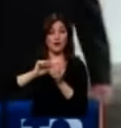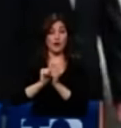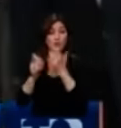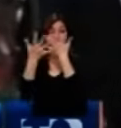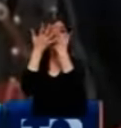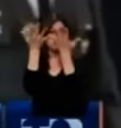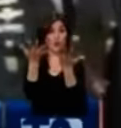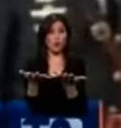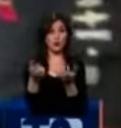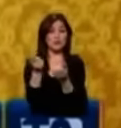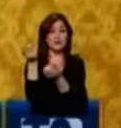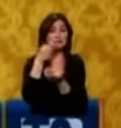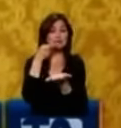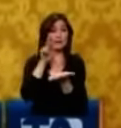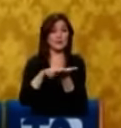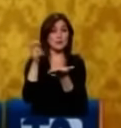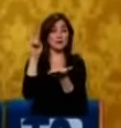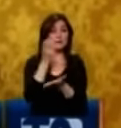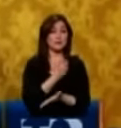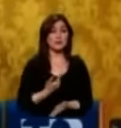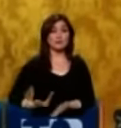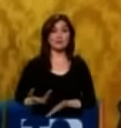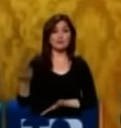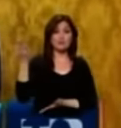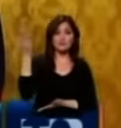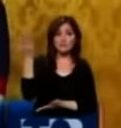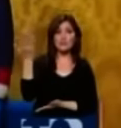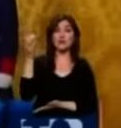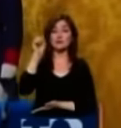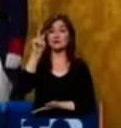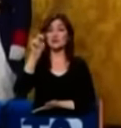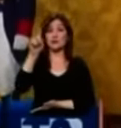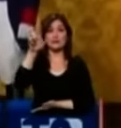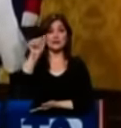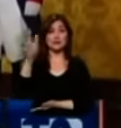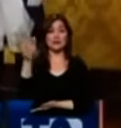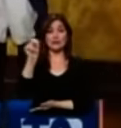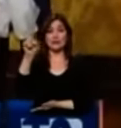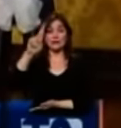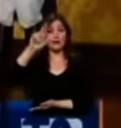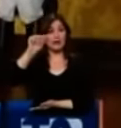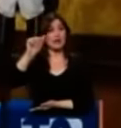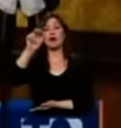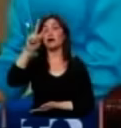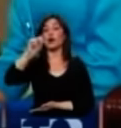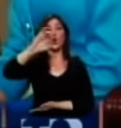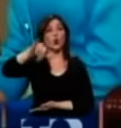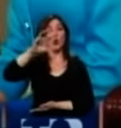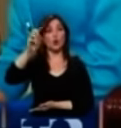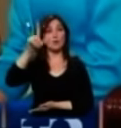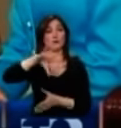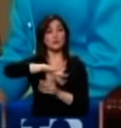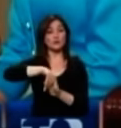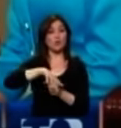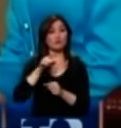cartas credenciales a la vicepresidenta encargada, Sandra Naranjo, quien los recibió en el Palacio de Carondelet. Los embajadores llegaron